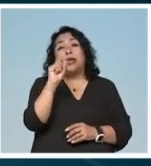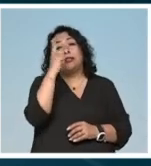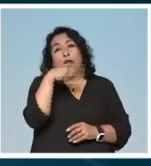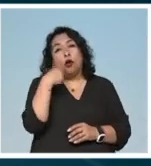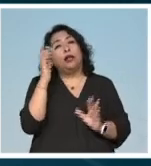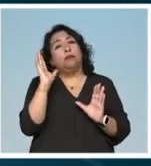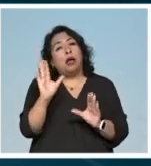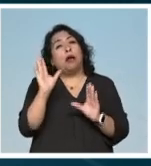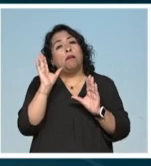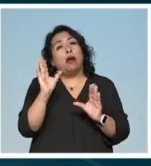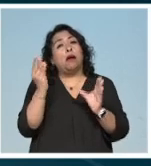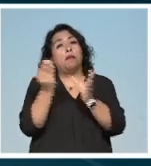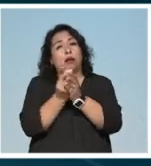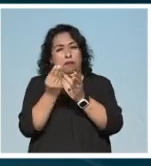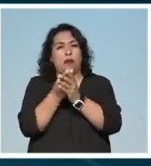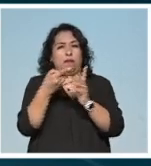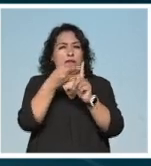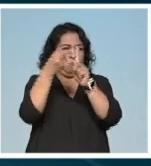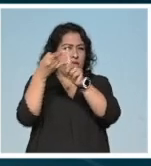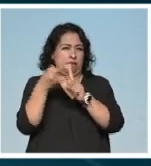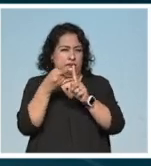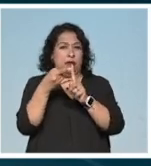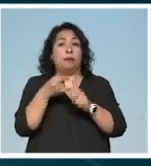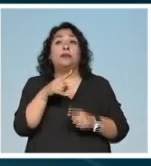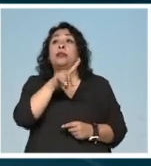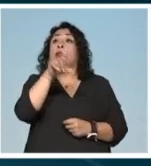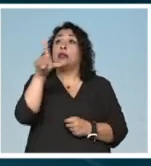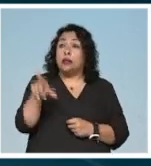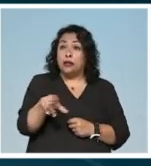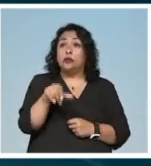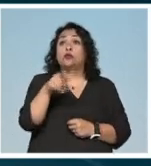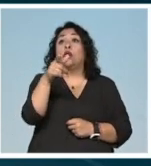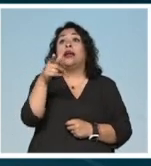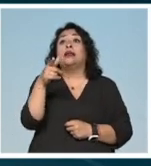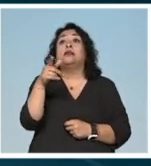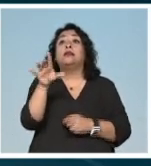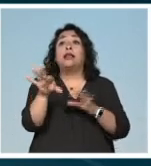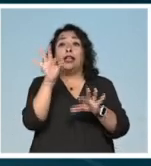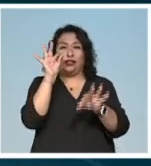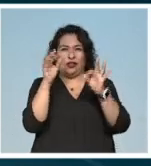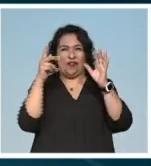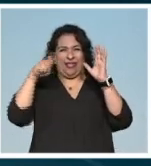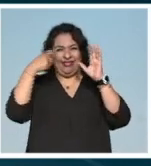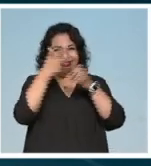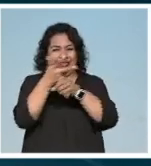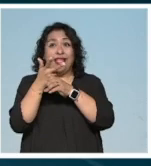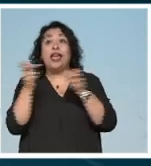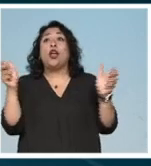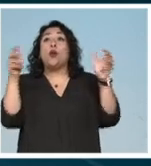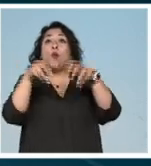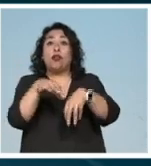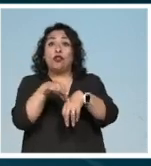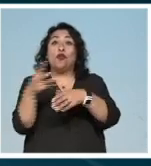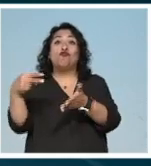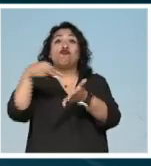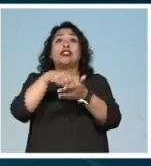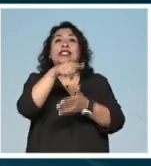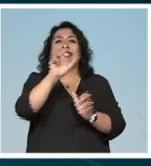formación virtual. Posteriormente, los creadores seleccionados tendrán un encuentro presencial en